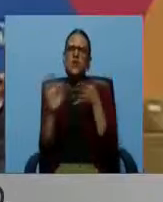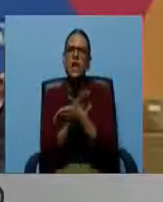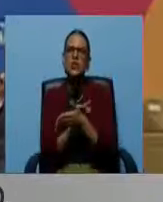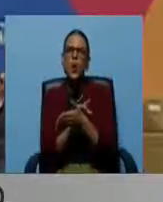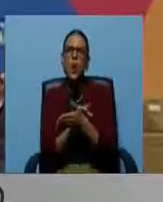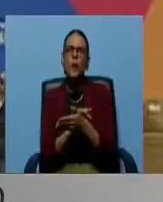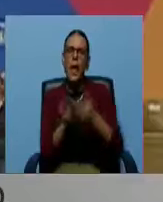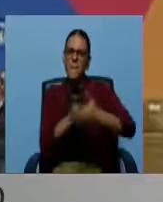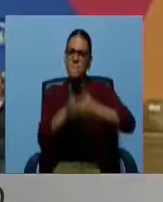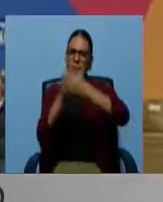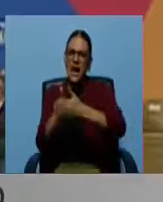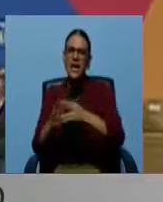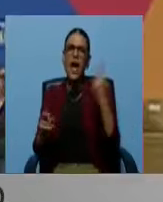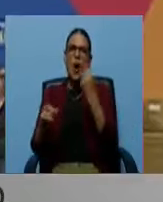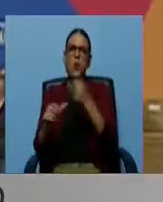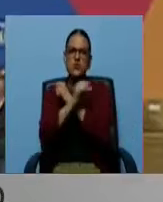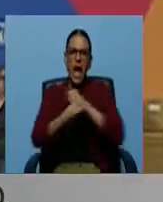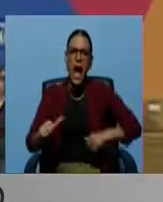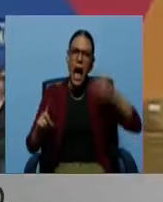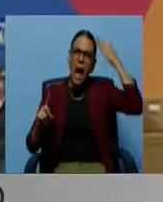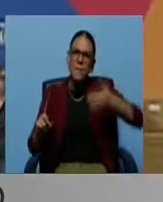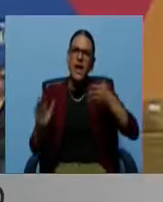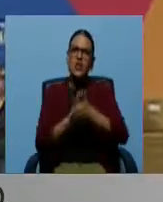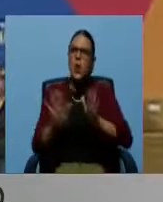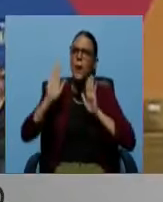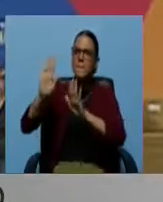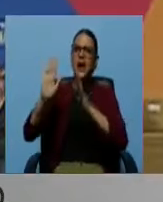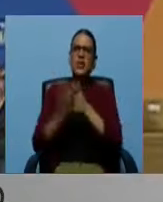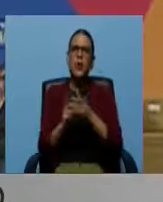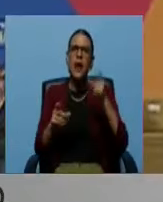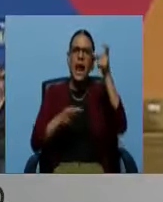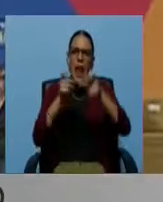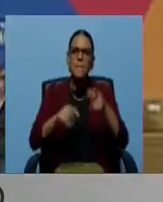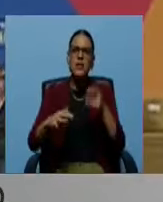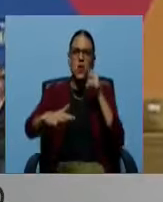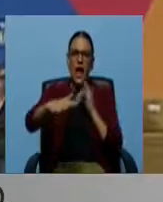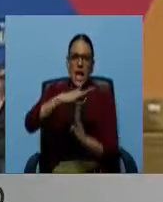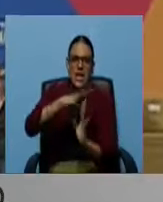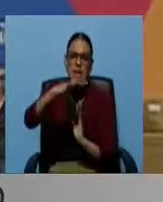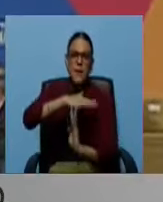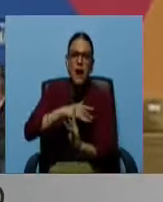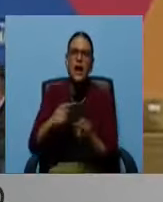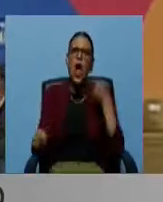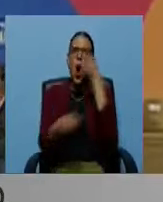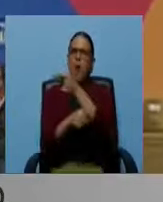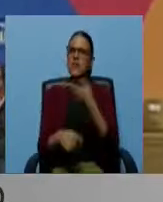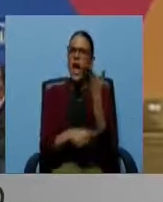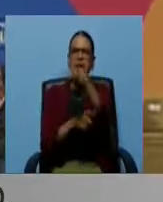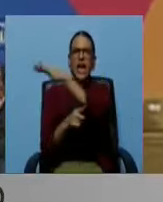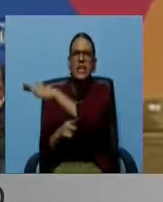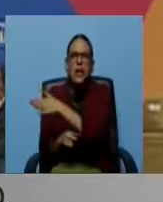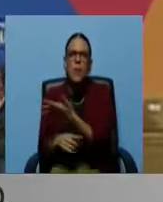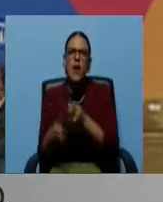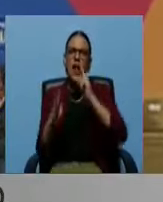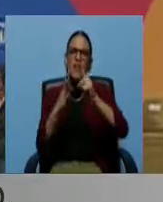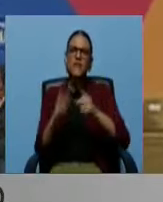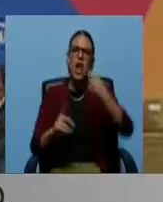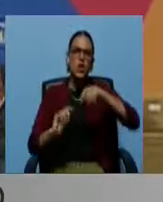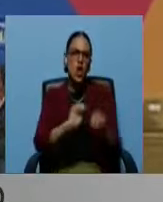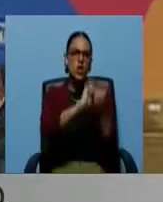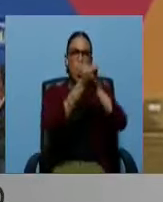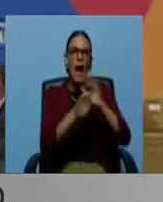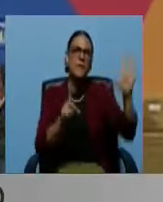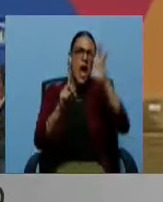Marina, se utiliza la Armada para parar a los migrantes, obligarlos a morir en esta fosa común en la que hemos convertido el